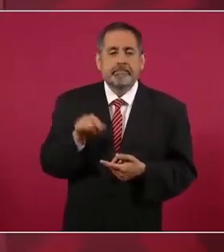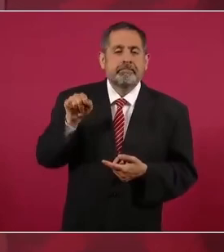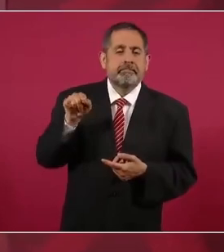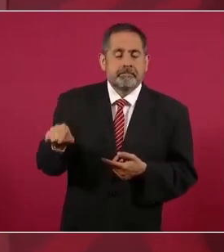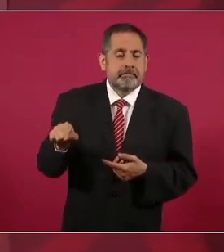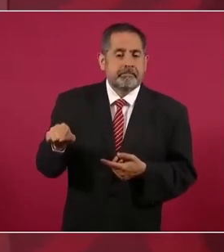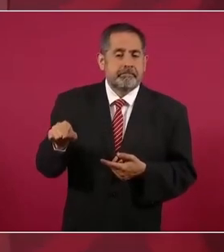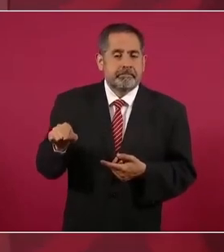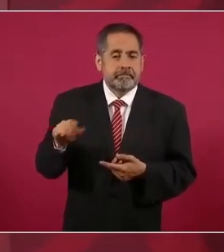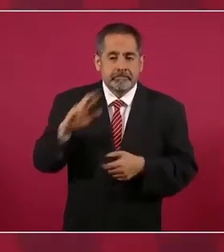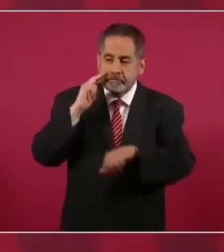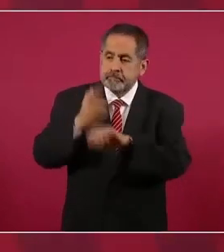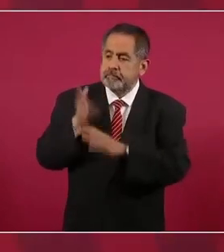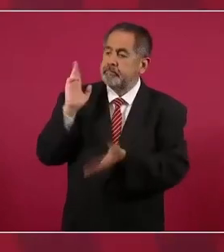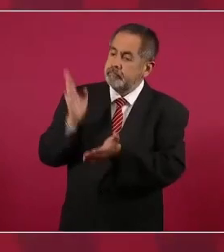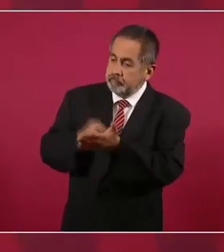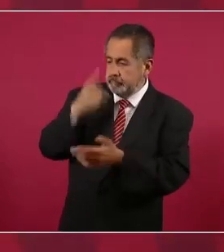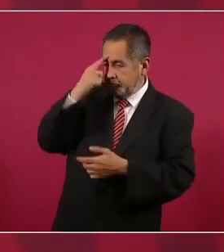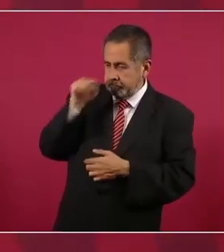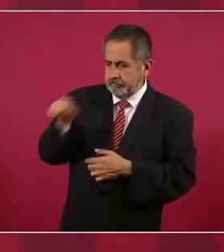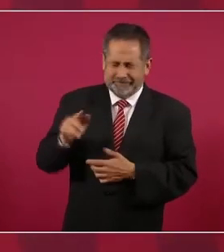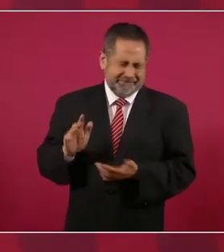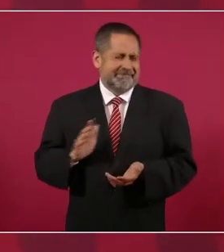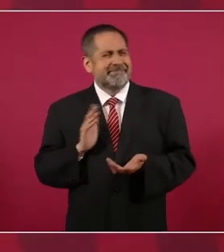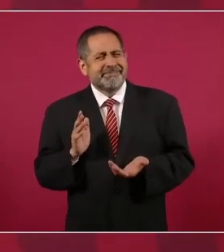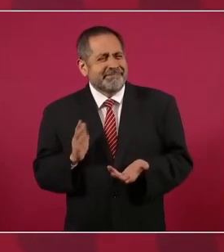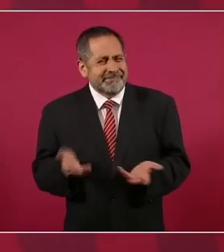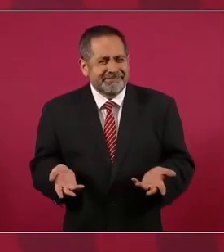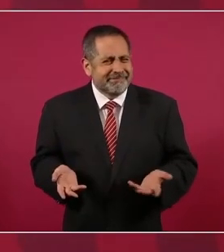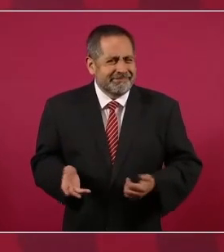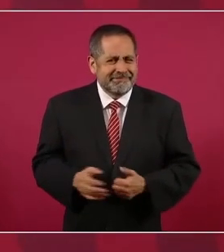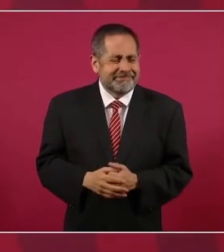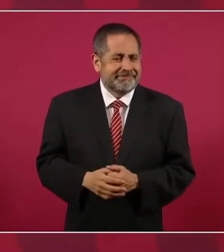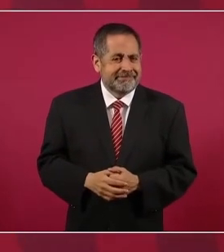se hacía acreedor a multas.